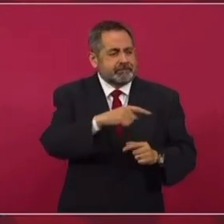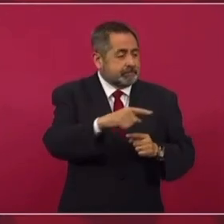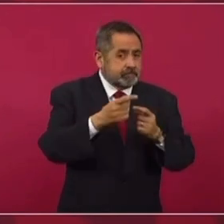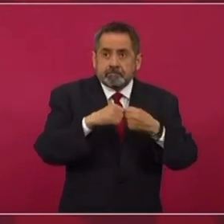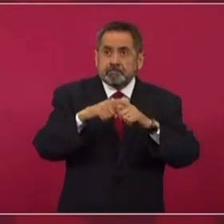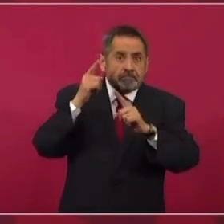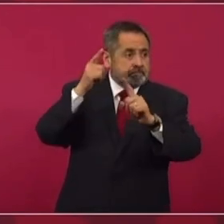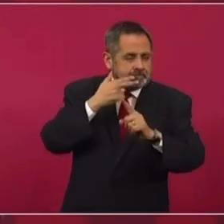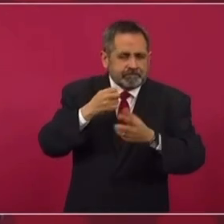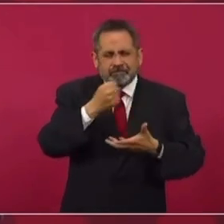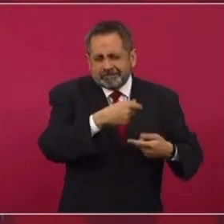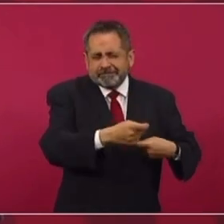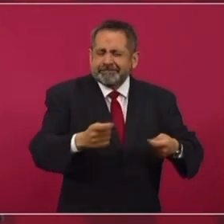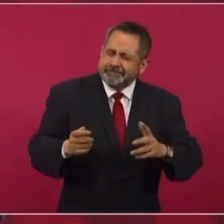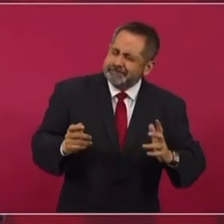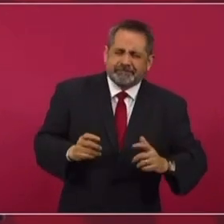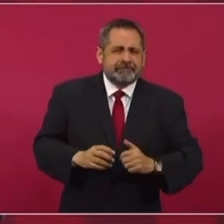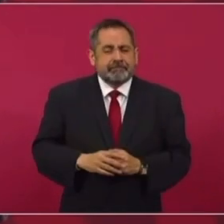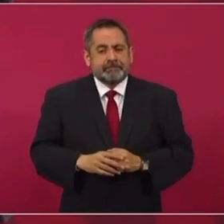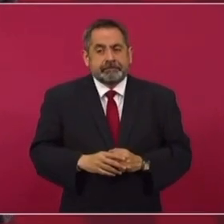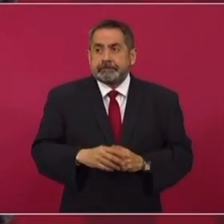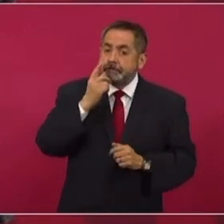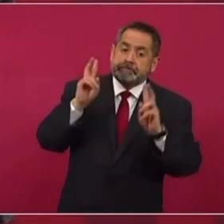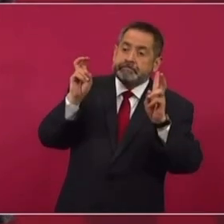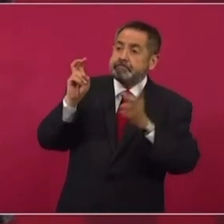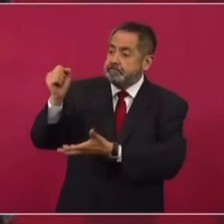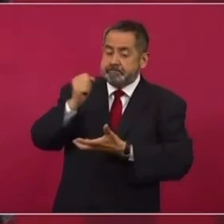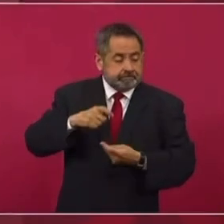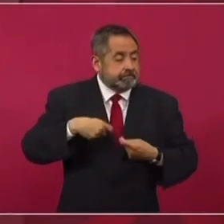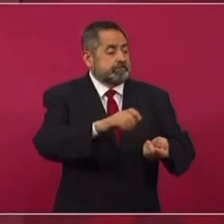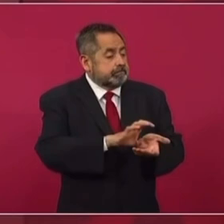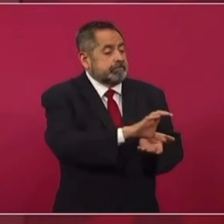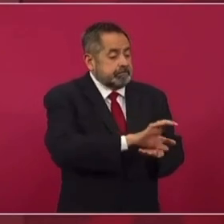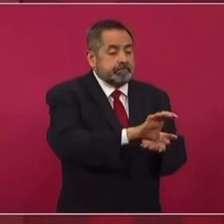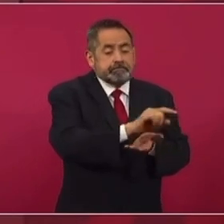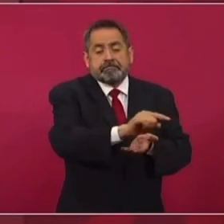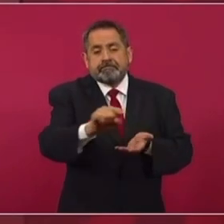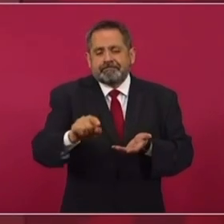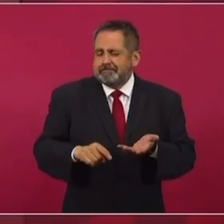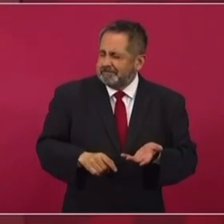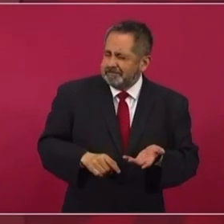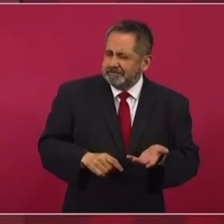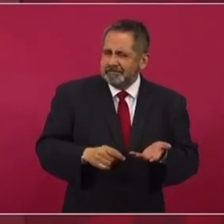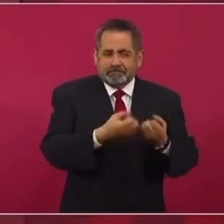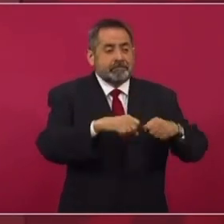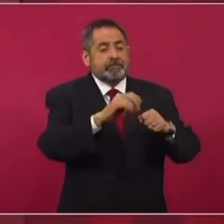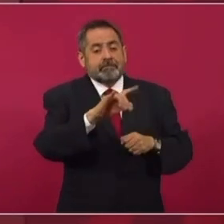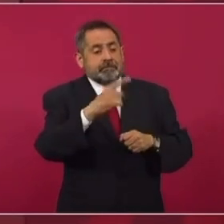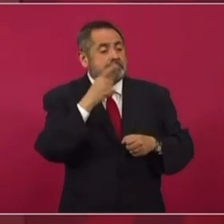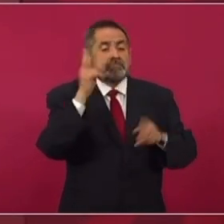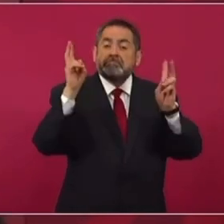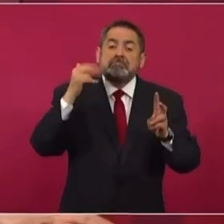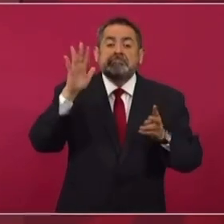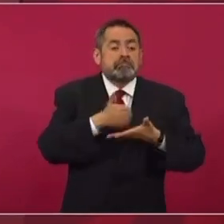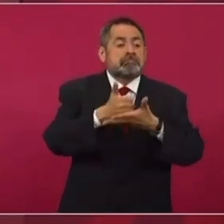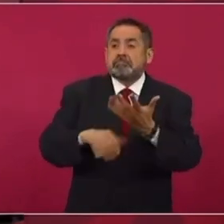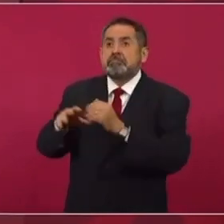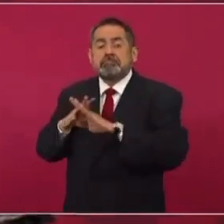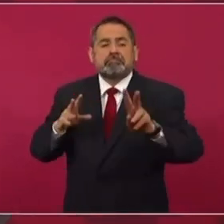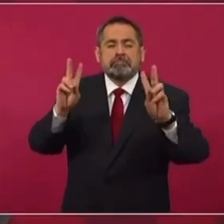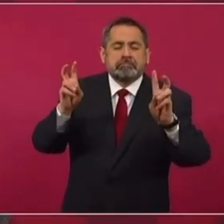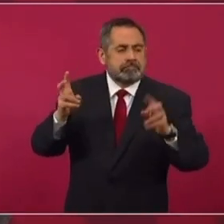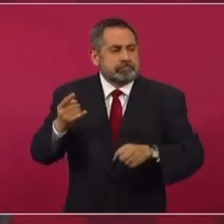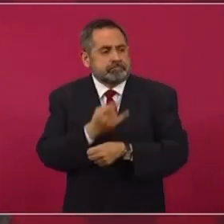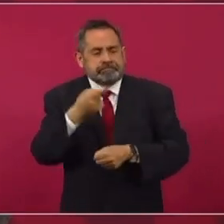sociales. Bueno, también, supuestamente, lo de la entrega de los recursos a esta sociedad civil era para ayudar a los migrantes.